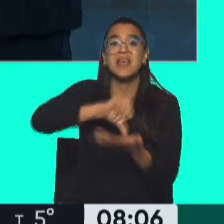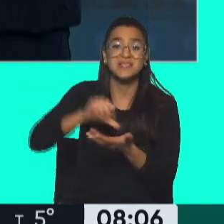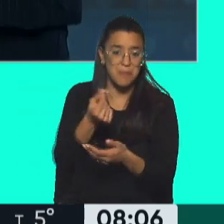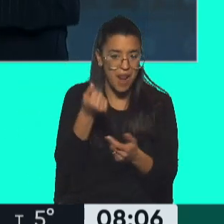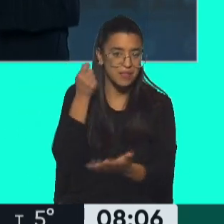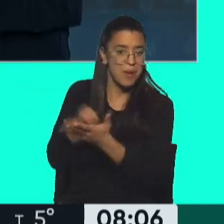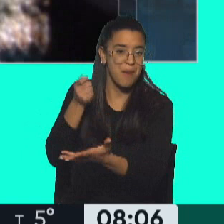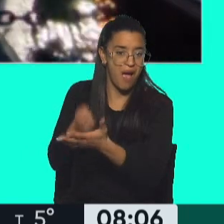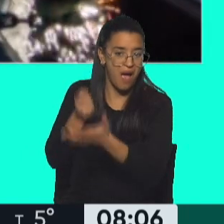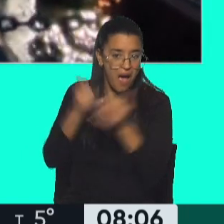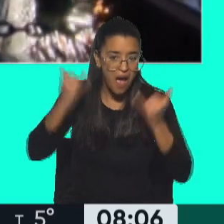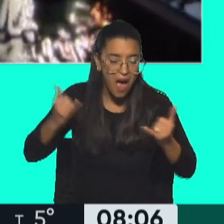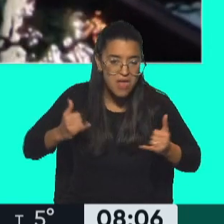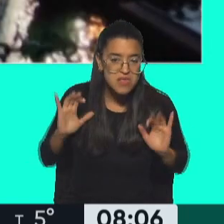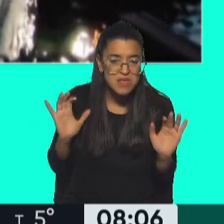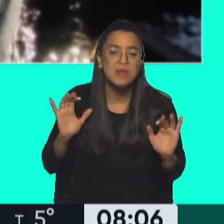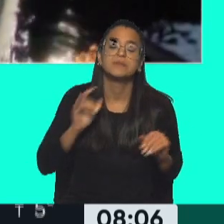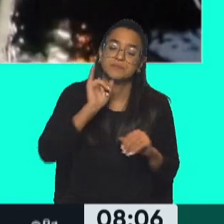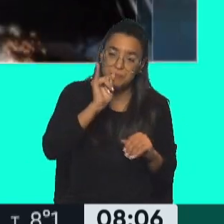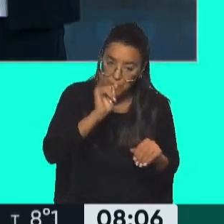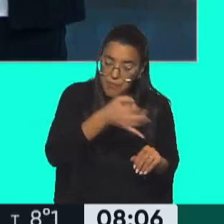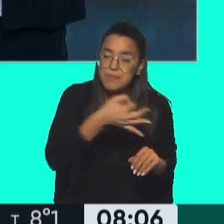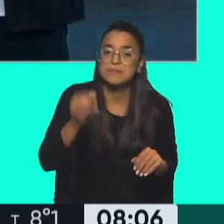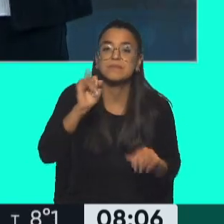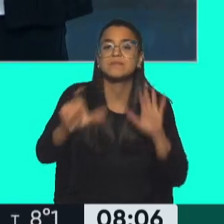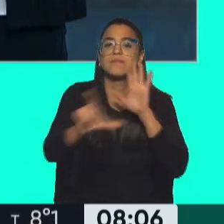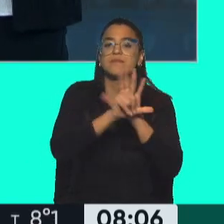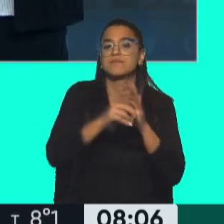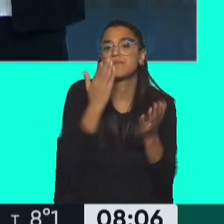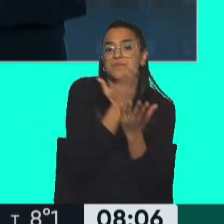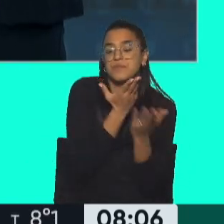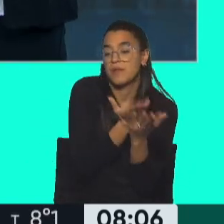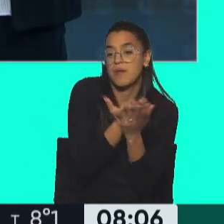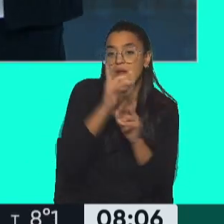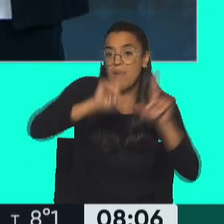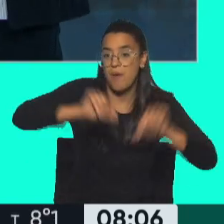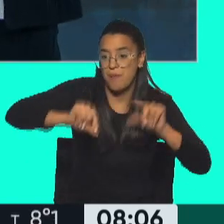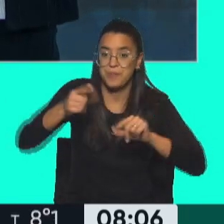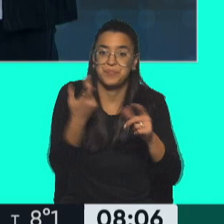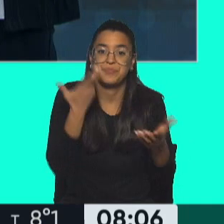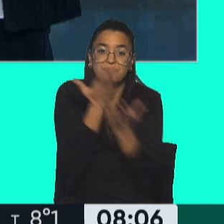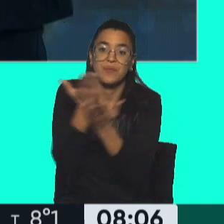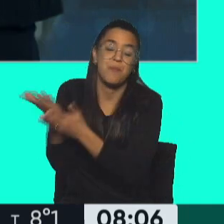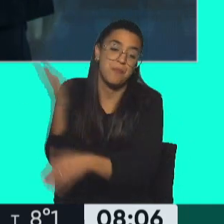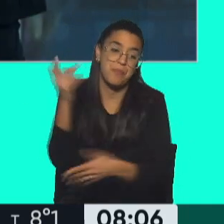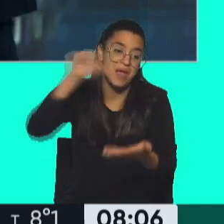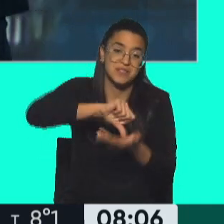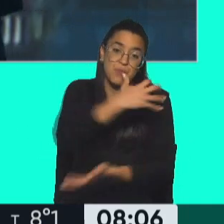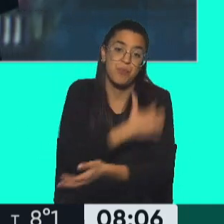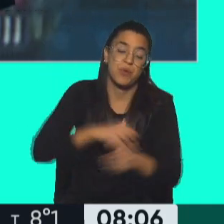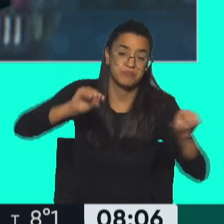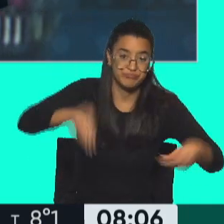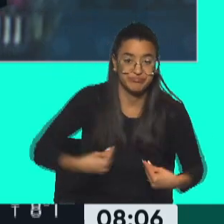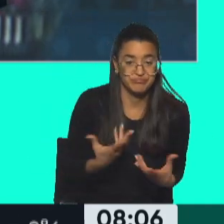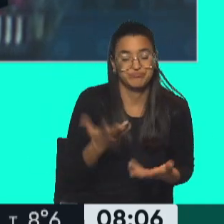esos alimentos, claramente, ¿no? Así es, ahí funciona la ley de la oferta y la demanda y como siempre los países pobres terminan